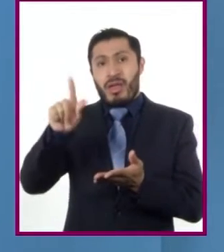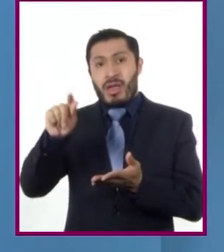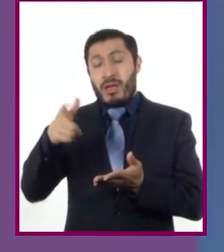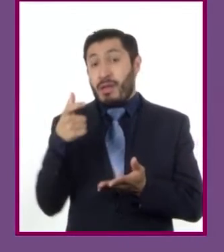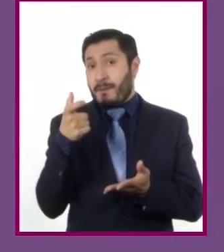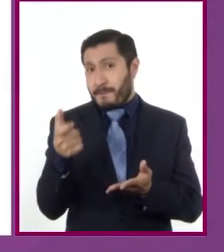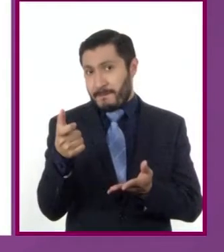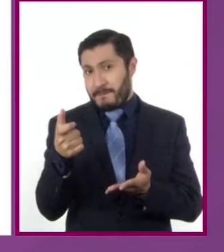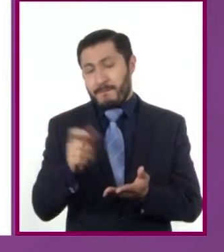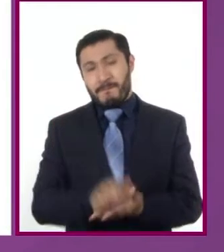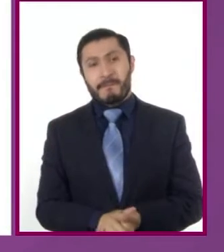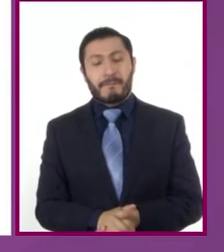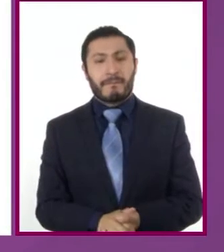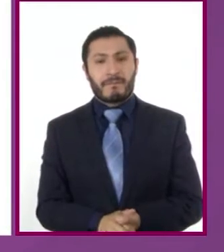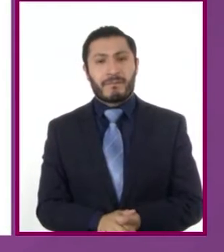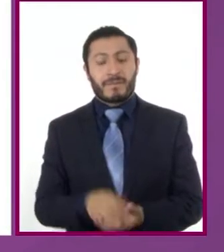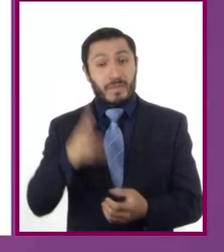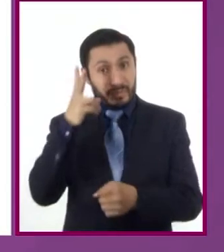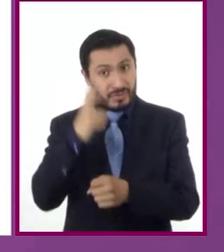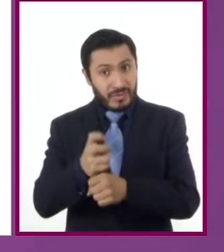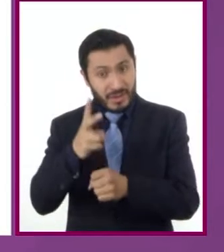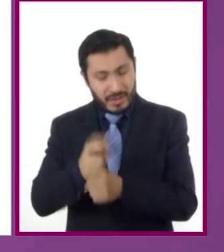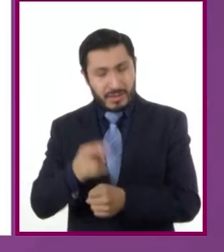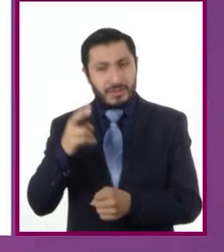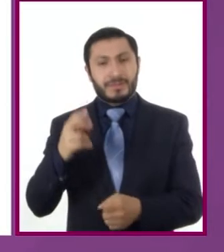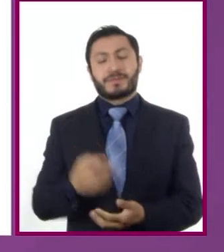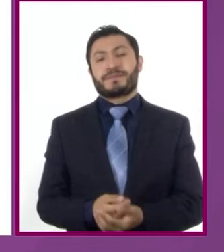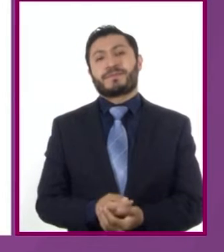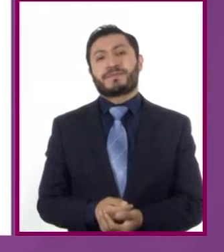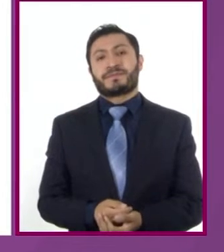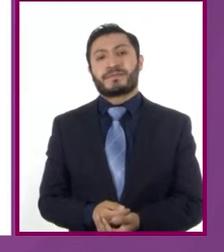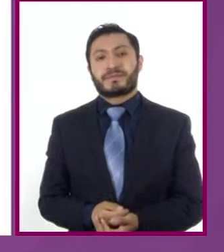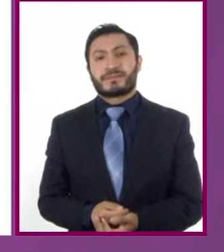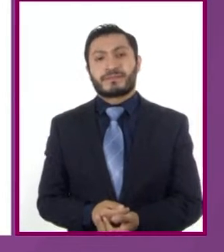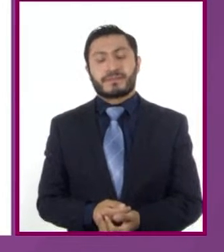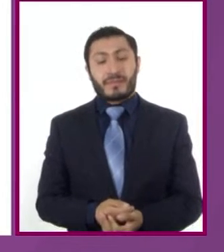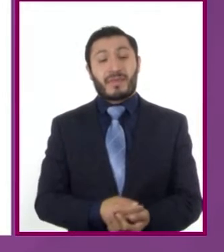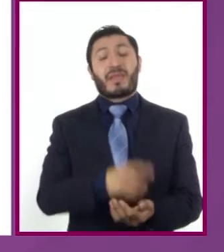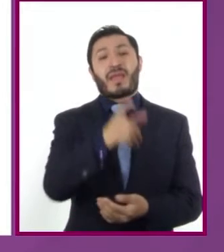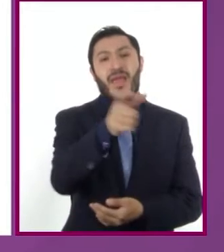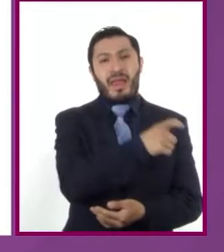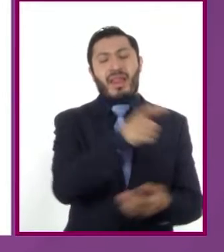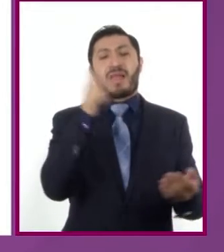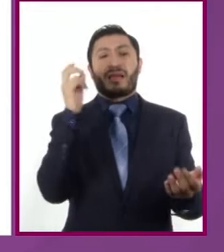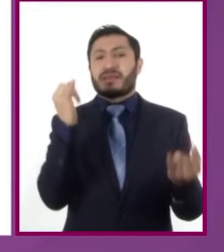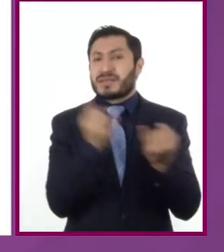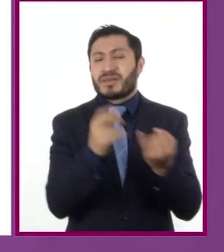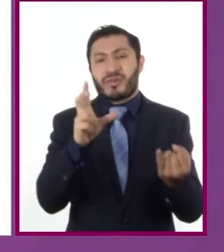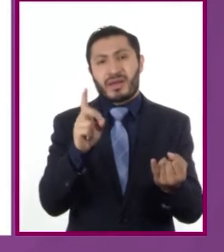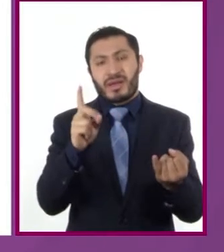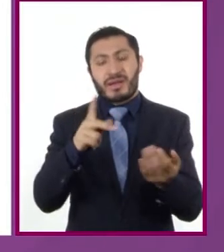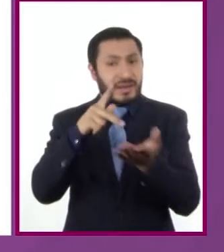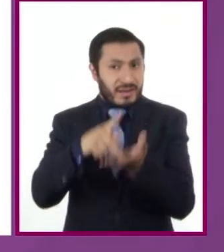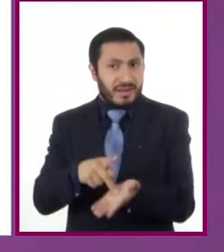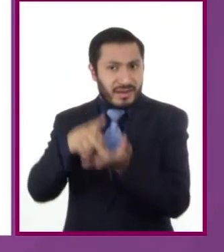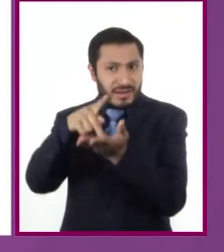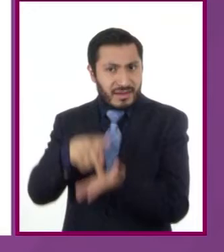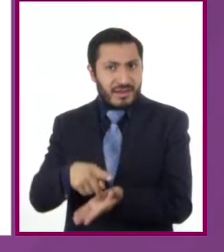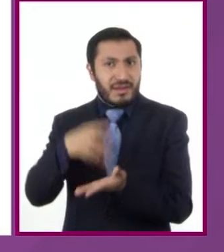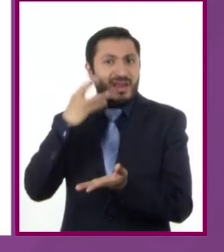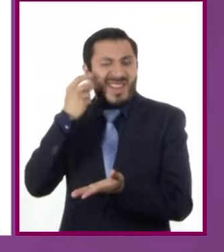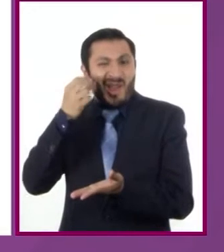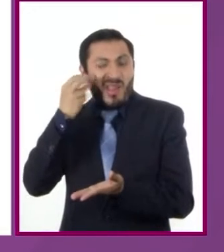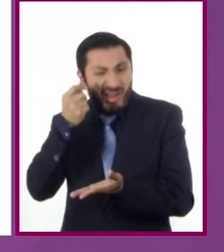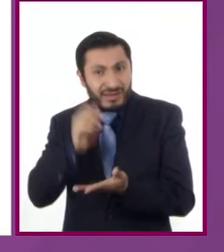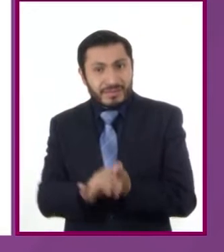pesos. Veamos el segundo caso, donde x es igual a 30 kilogramos de limones,